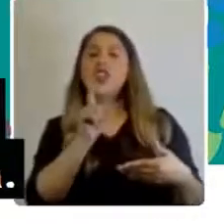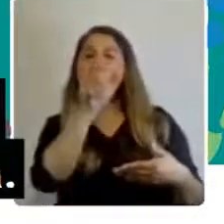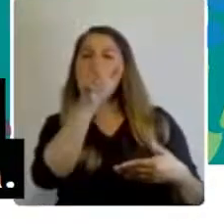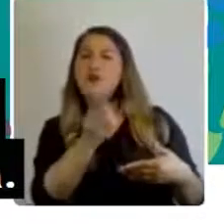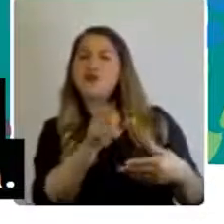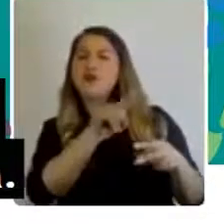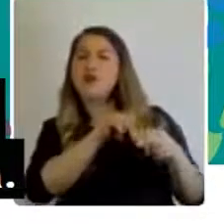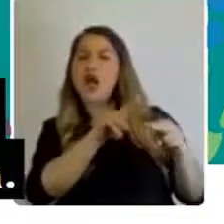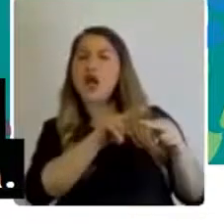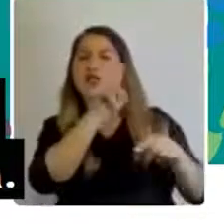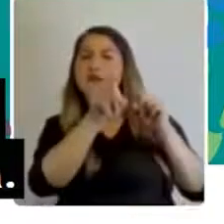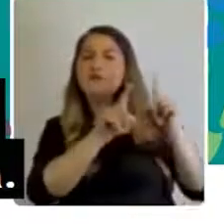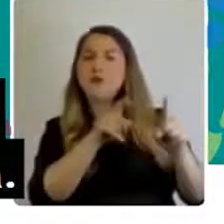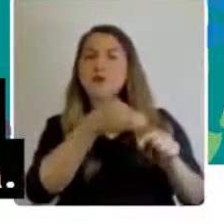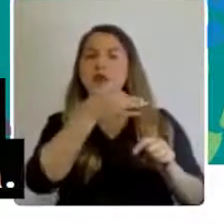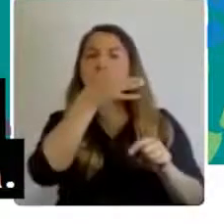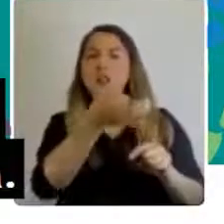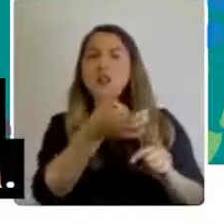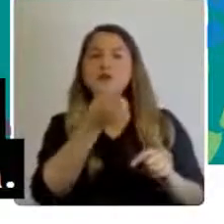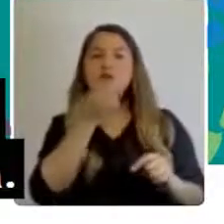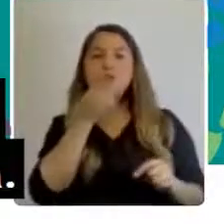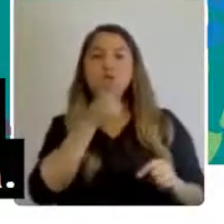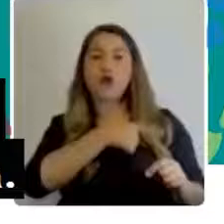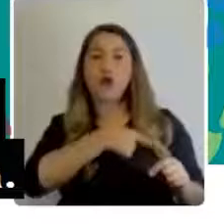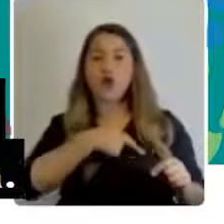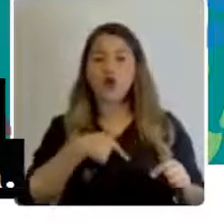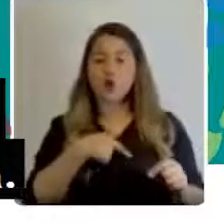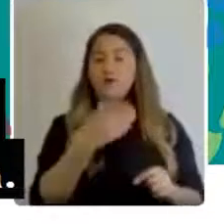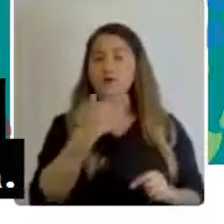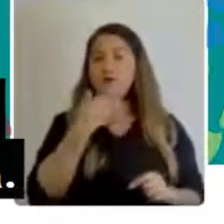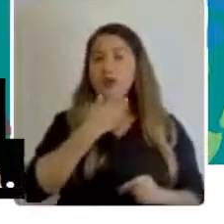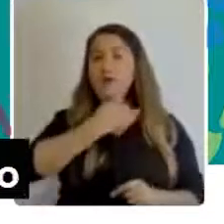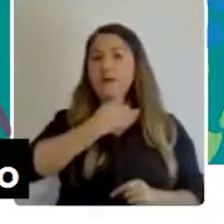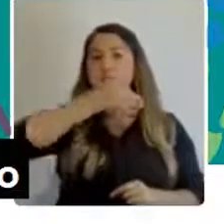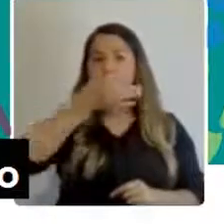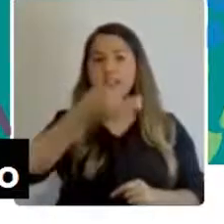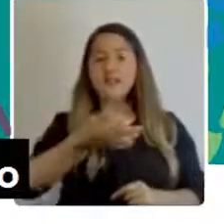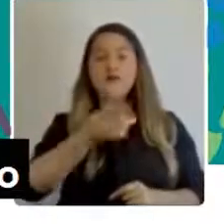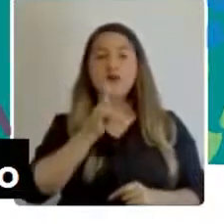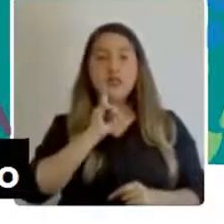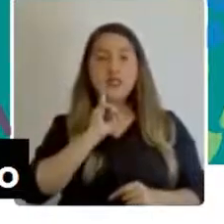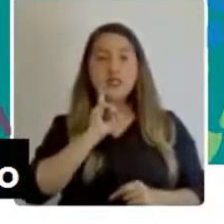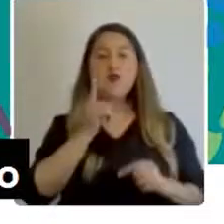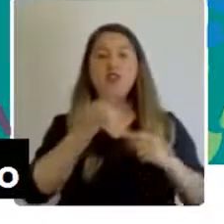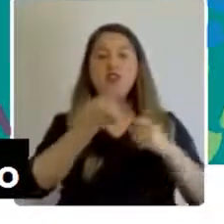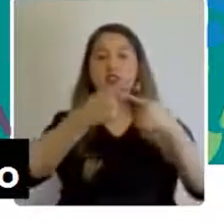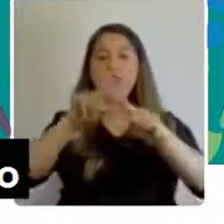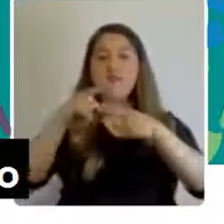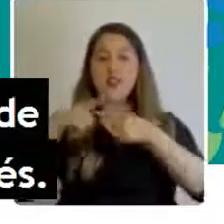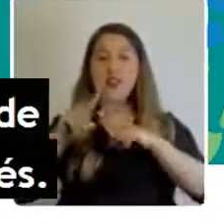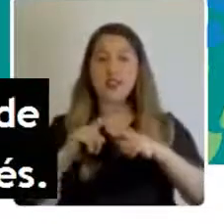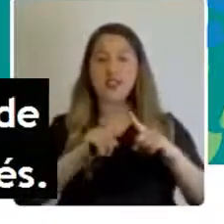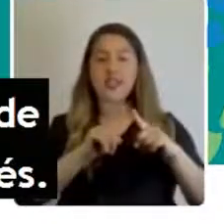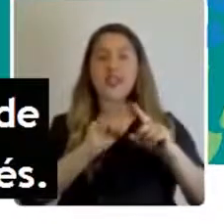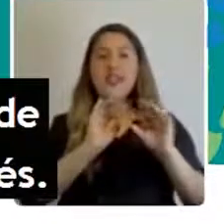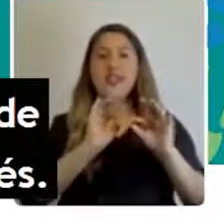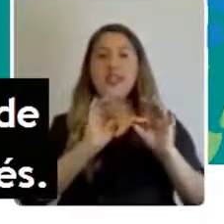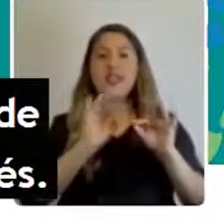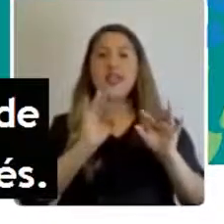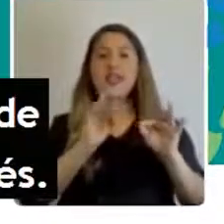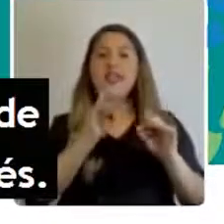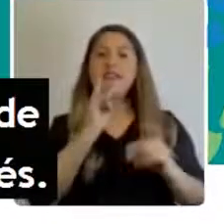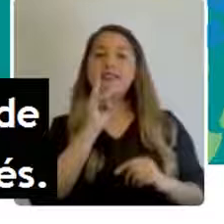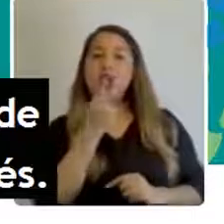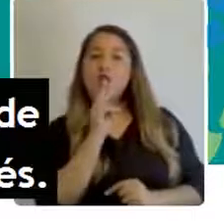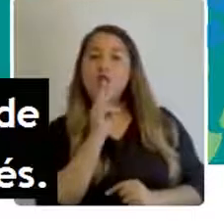Y además, les decimos también que contamos con traducción simultánea. Debajo de sus pantallas hay un icono, un botón con un globo